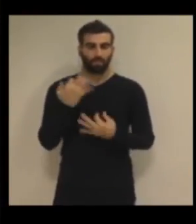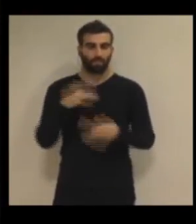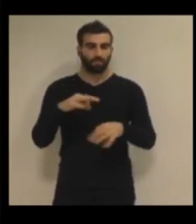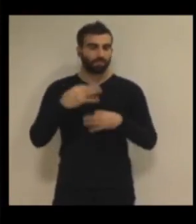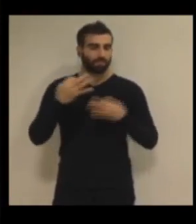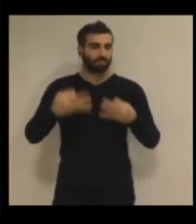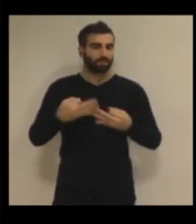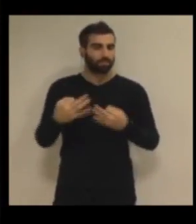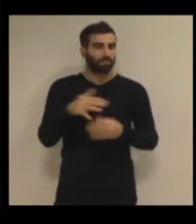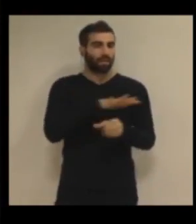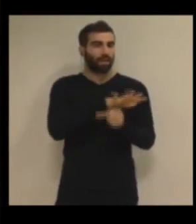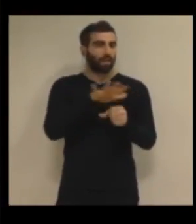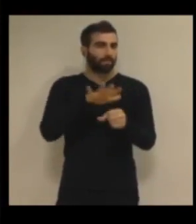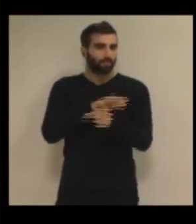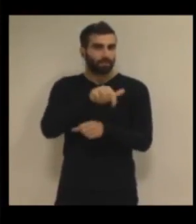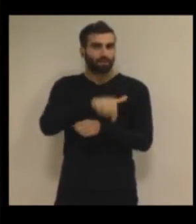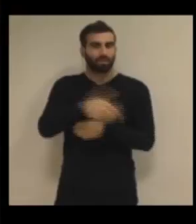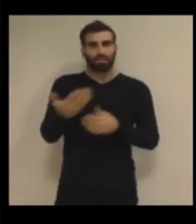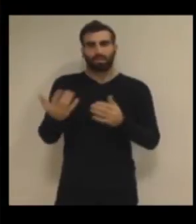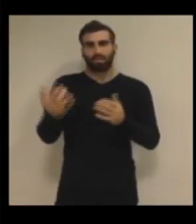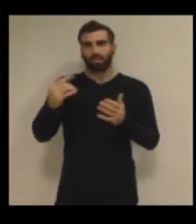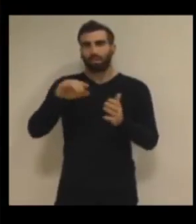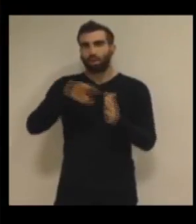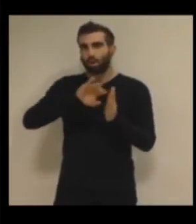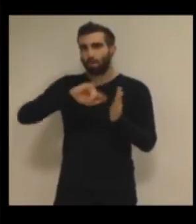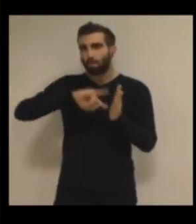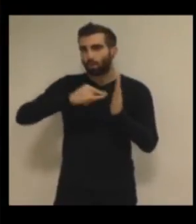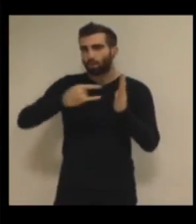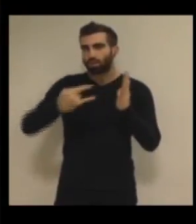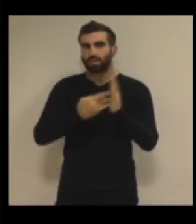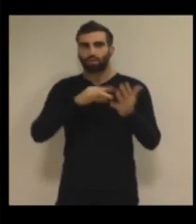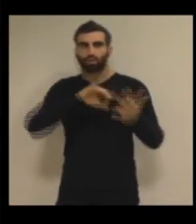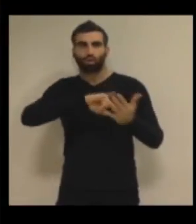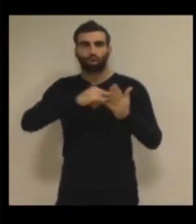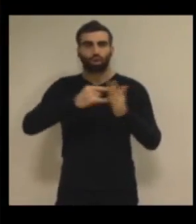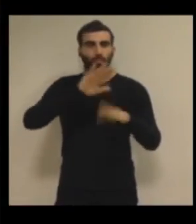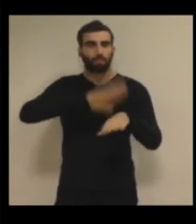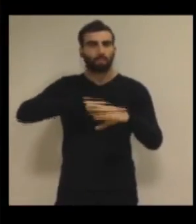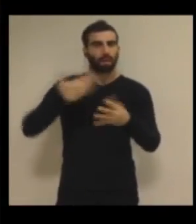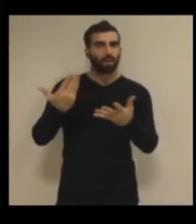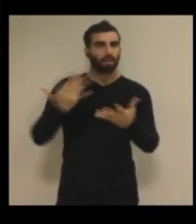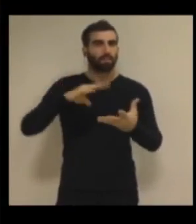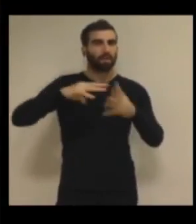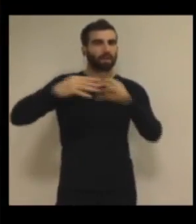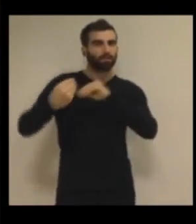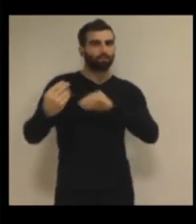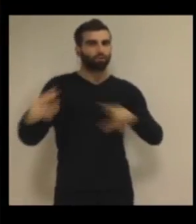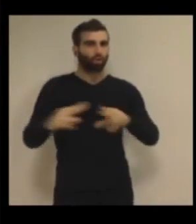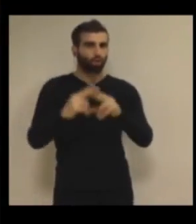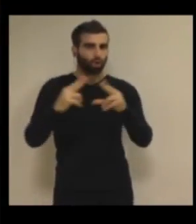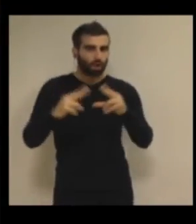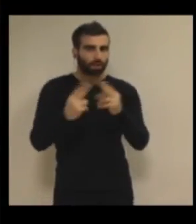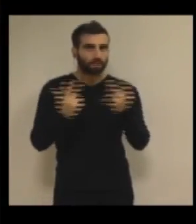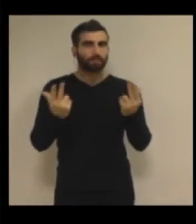ámbito de los proyectos, digamos, tecnológicos de aplicación, digamos, social,